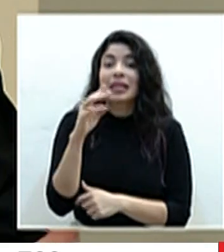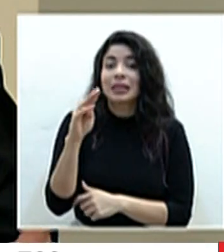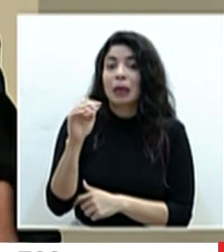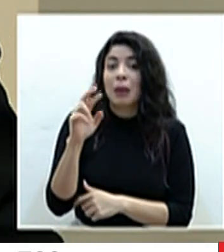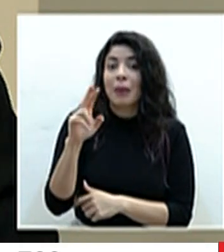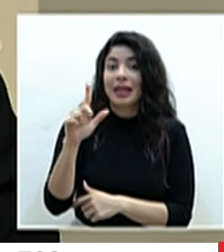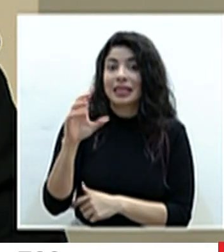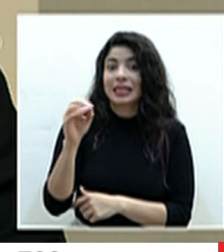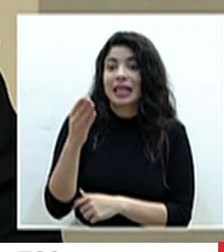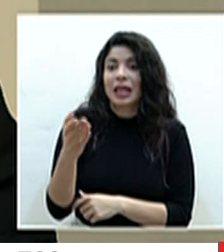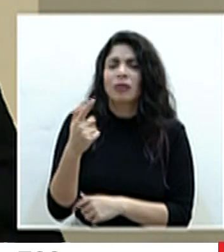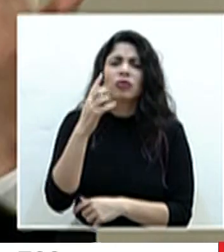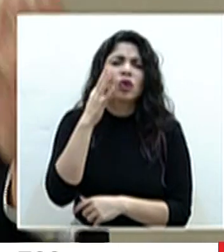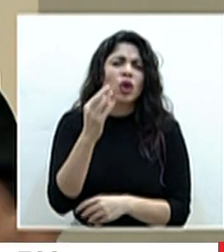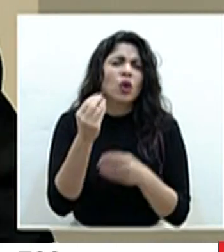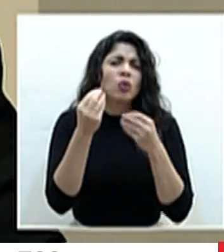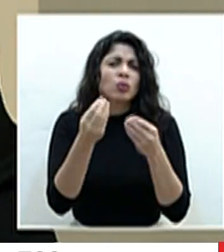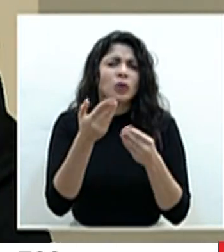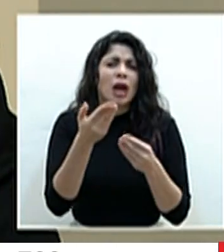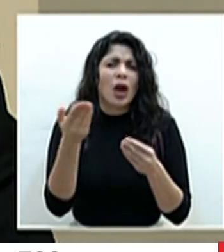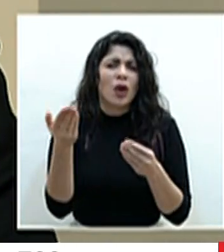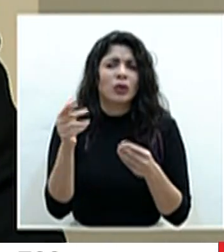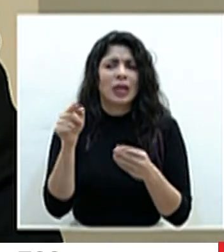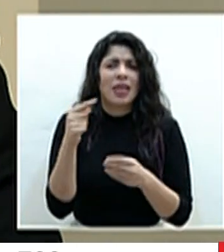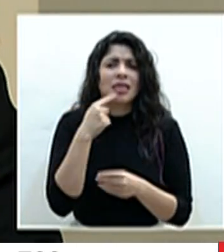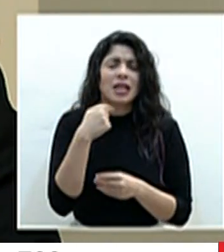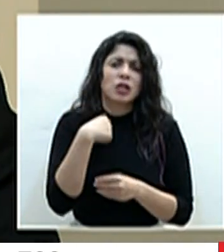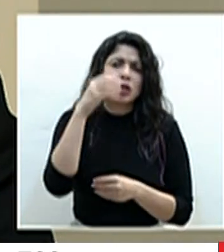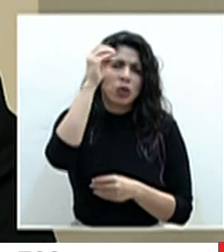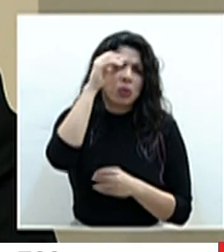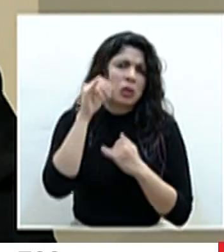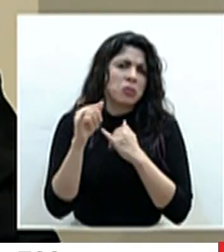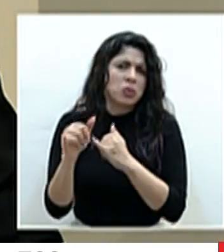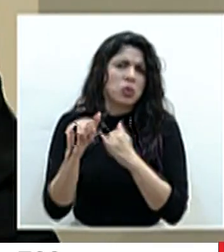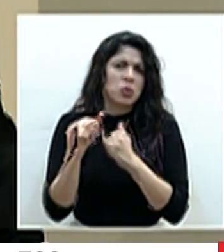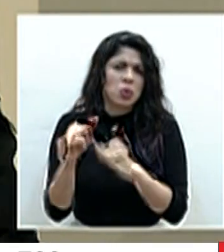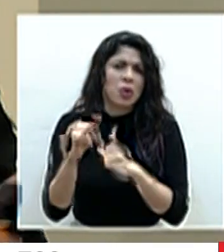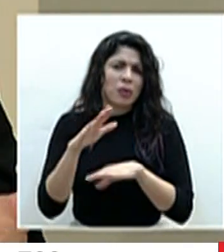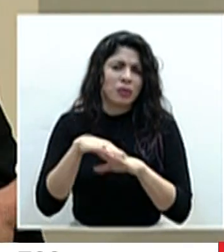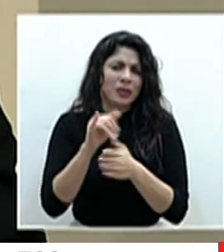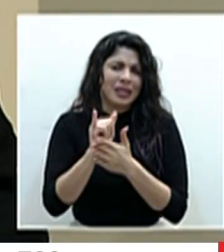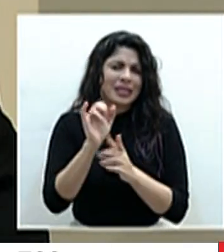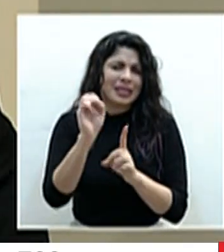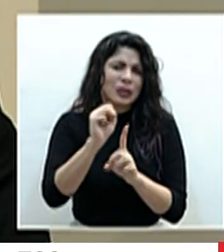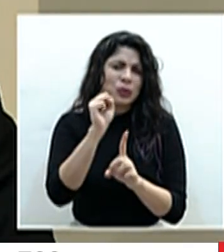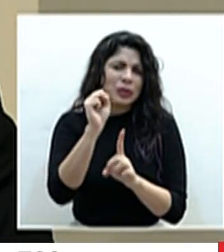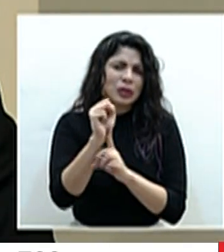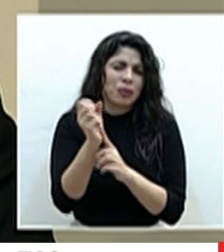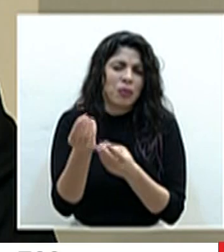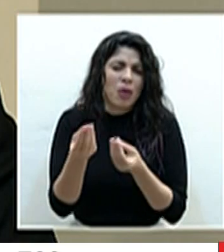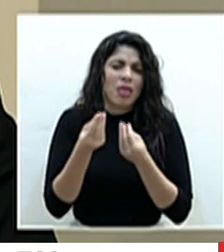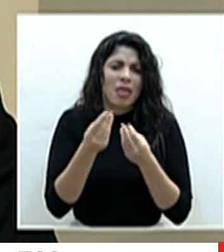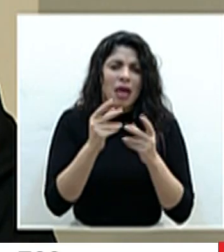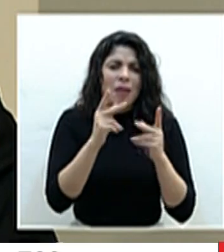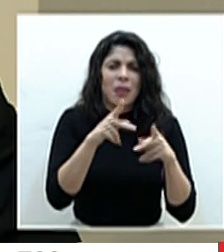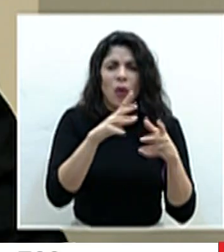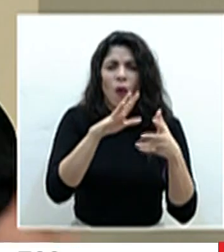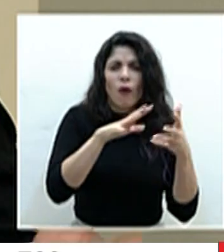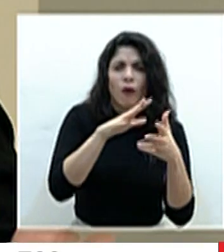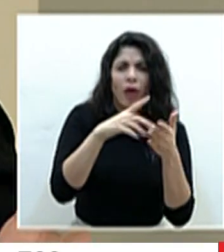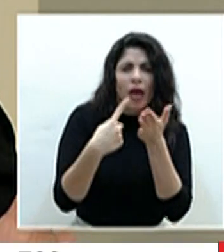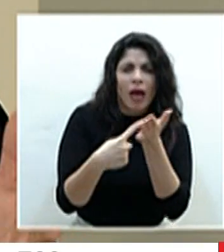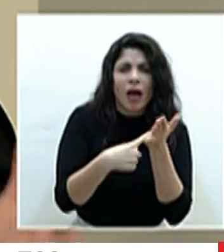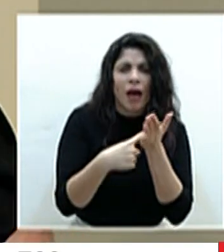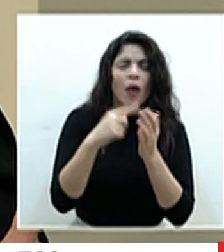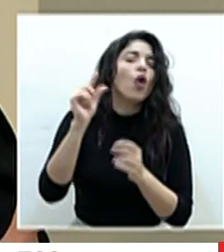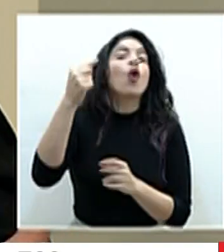que creo que en muchas de las cosas que dice las comparto, en ese matiz, pues obviamente genera esta confusión y esta discusión. La posición